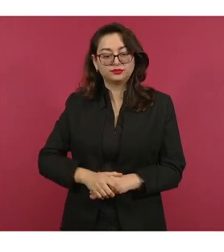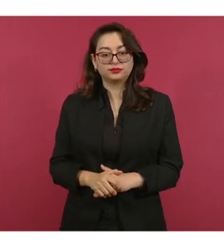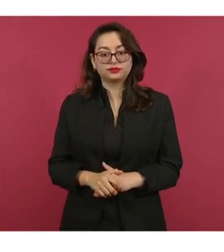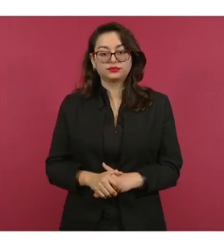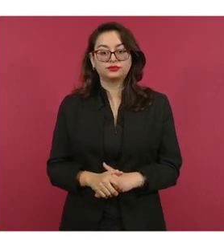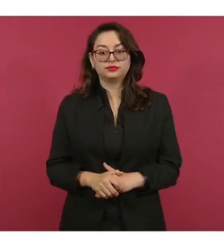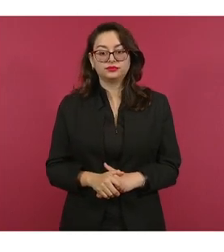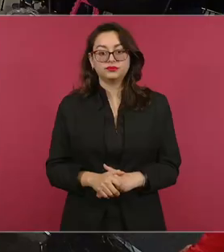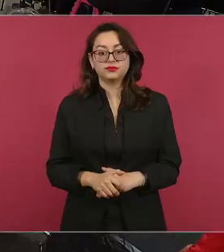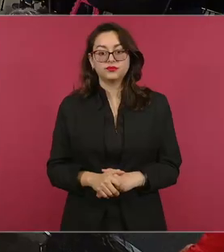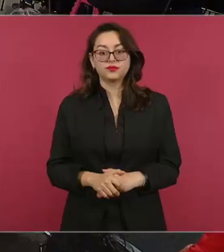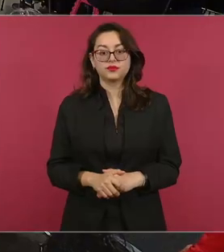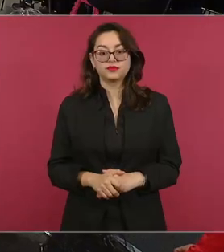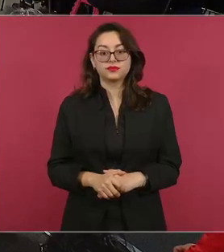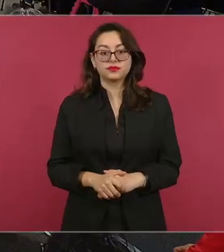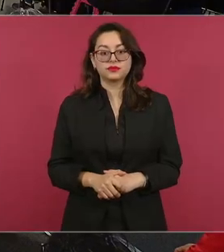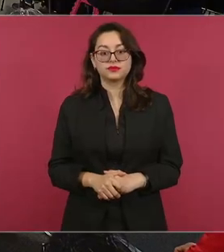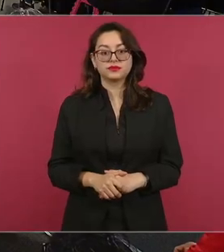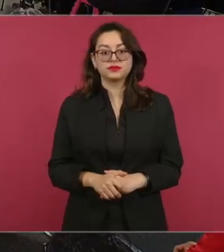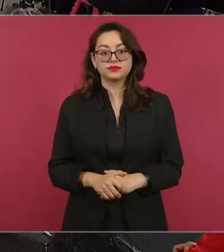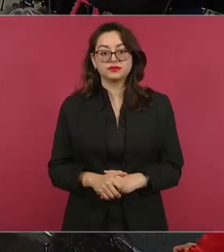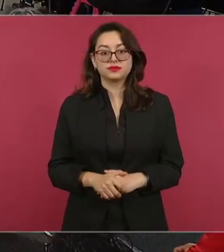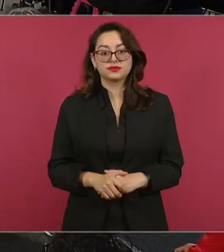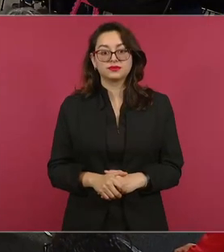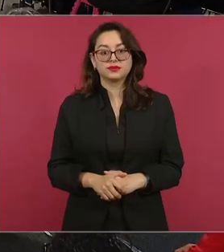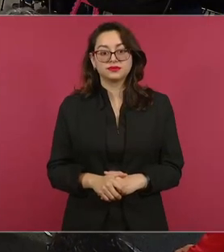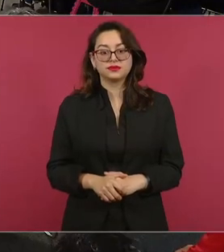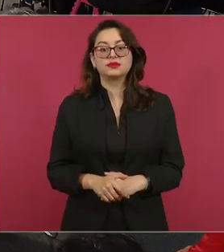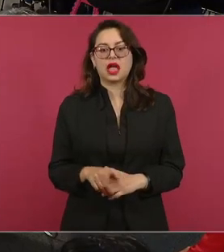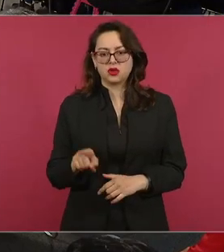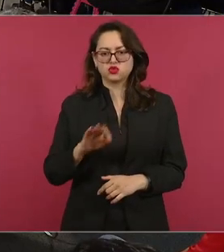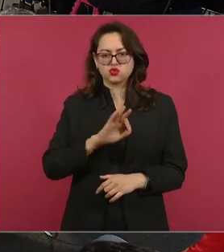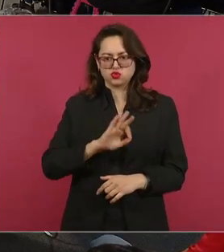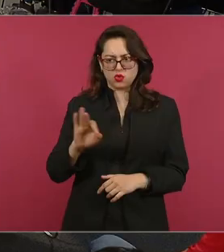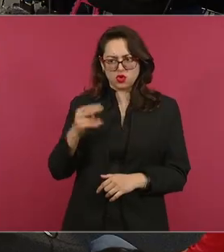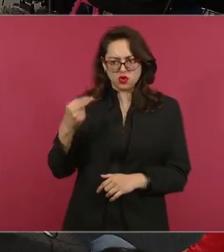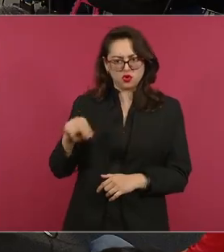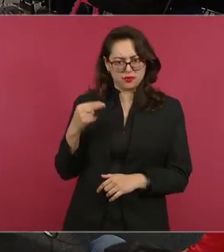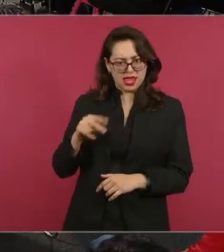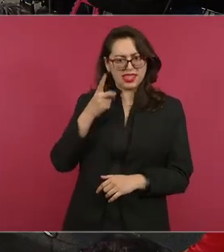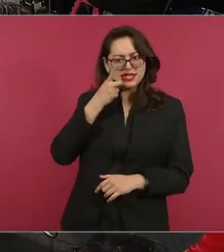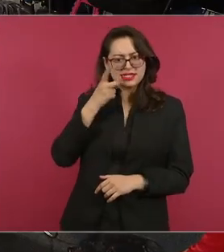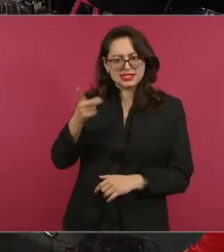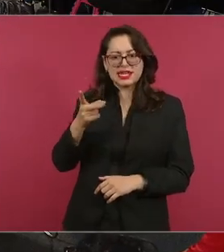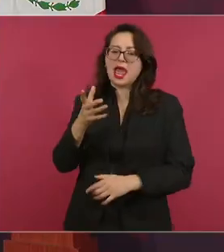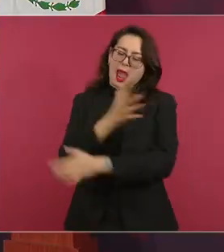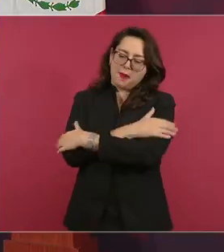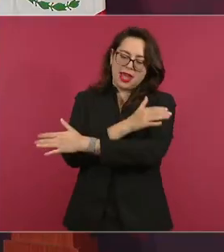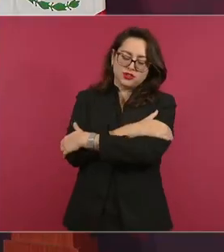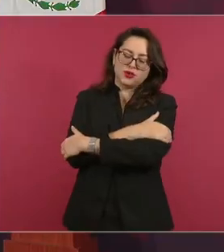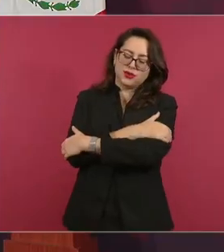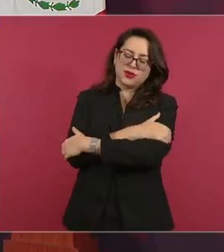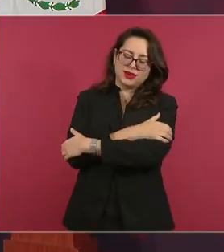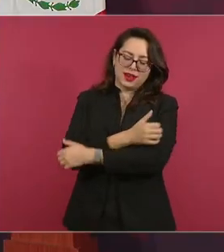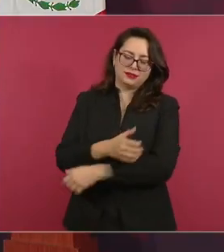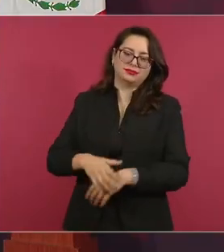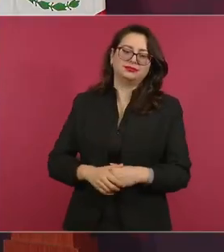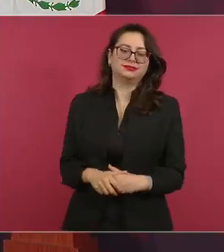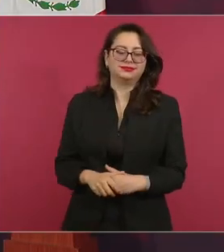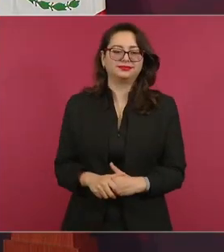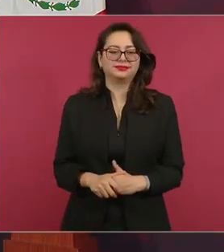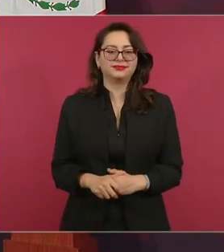Ella no se ampara. ¿Ah? Sí, a ella sí la puedo mencionar. Y le mando un abrazo.